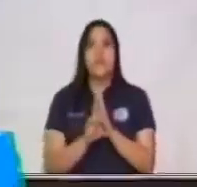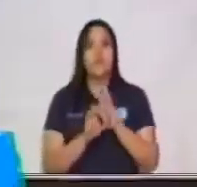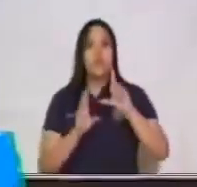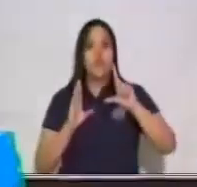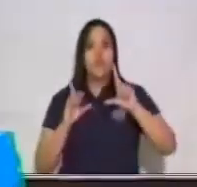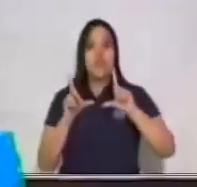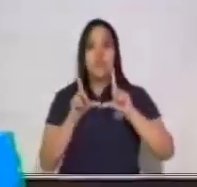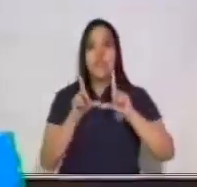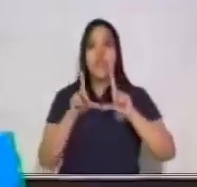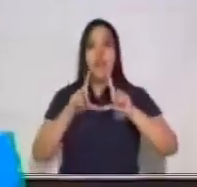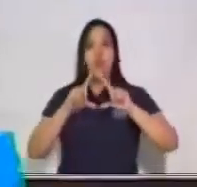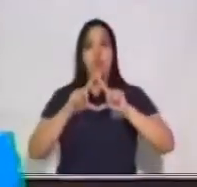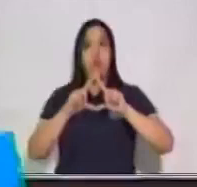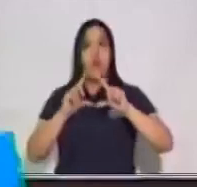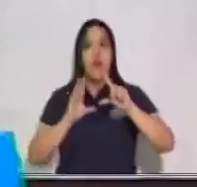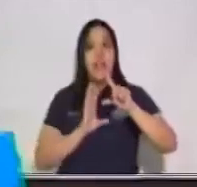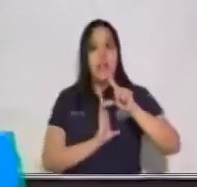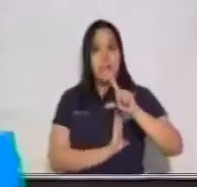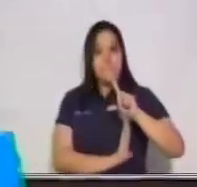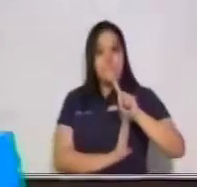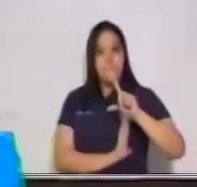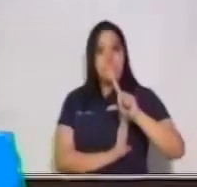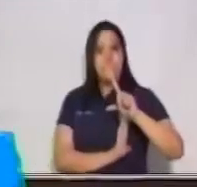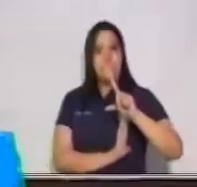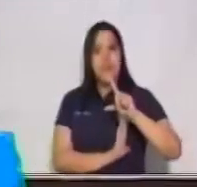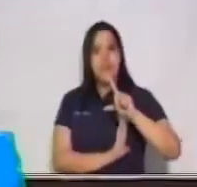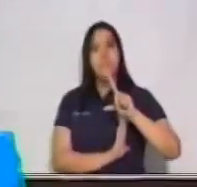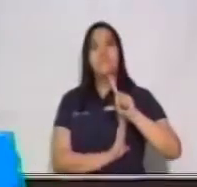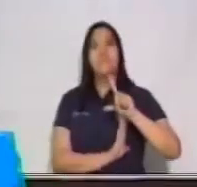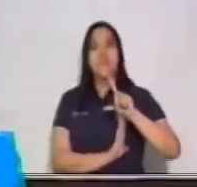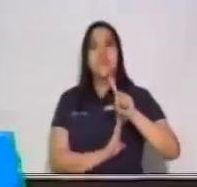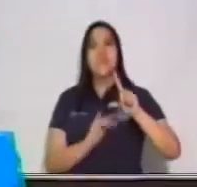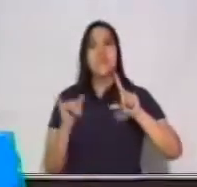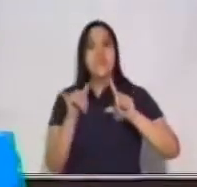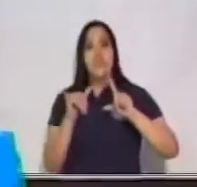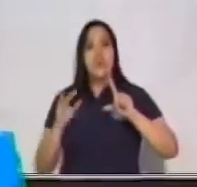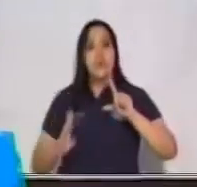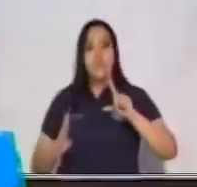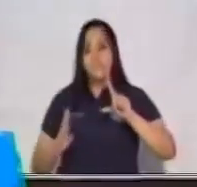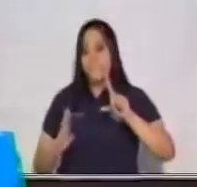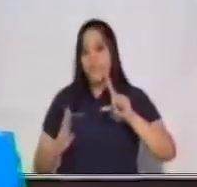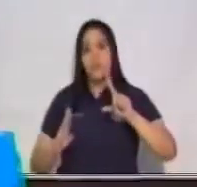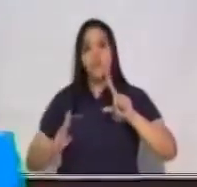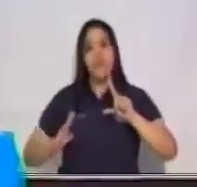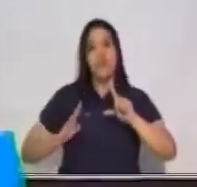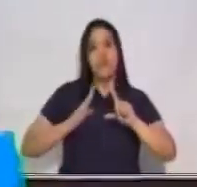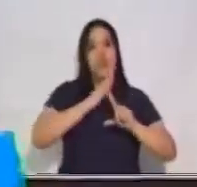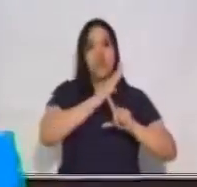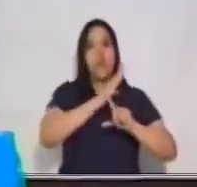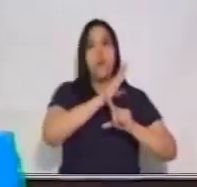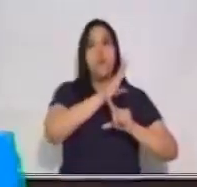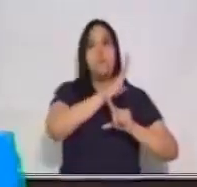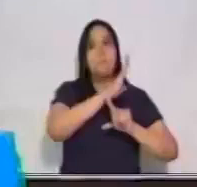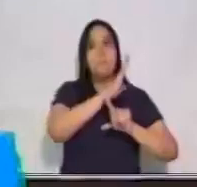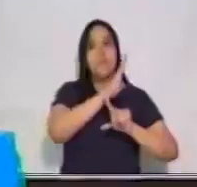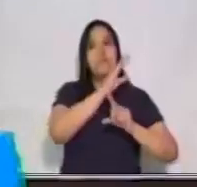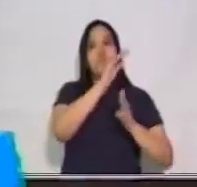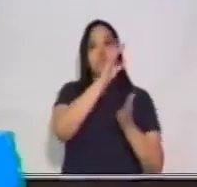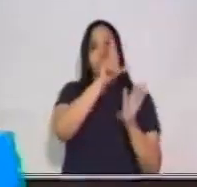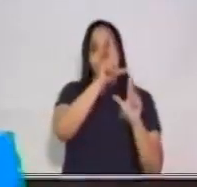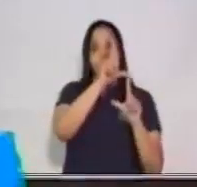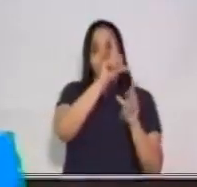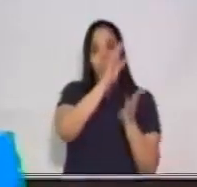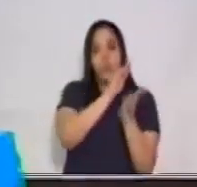B y tenemos el lado B en minúscula enfrente. Vértice C